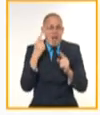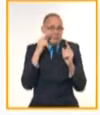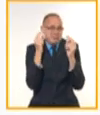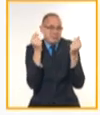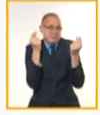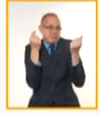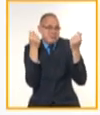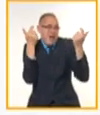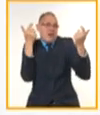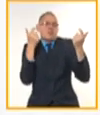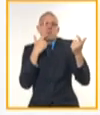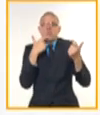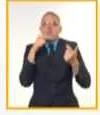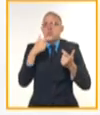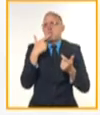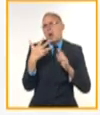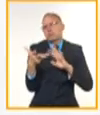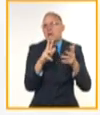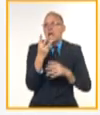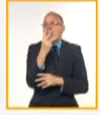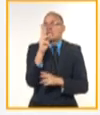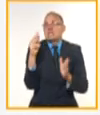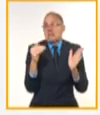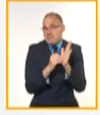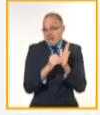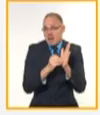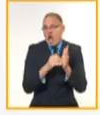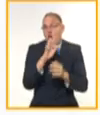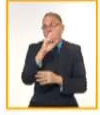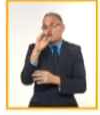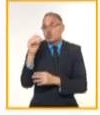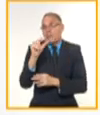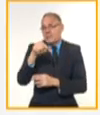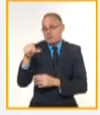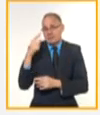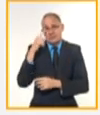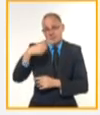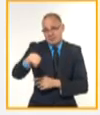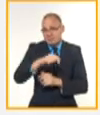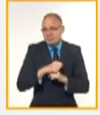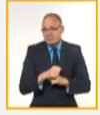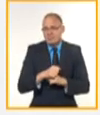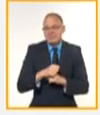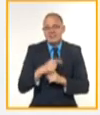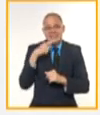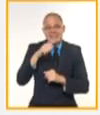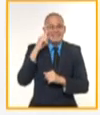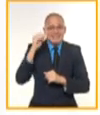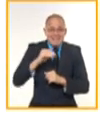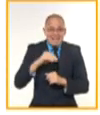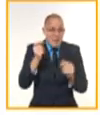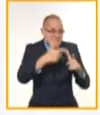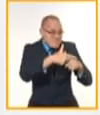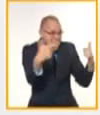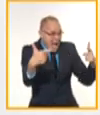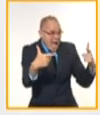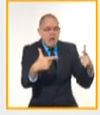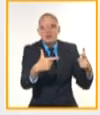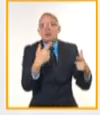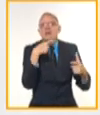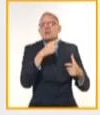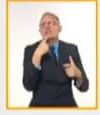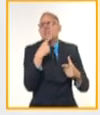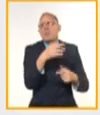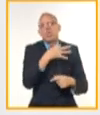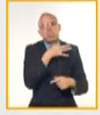poseen tanta riqueza como 3.800 millones de personas, que son la mitad más pobre de la población del mundo. Desde el